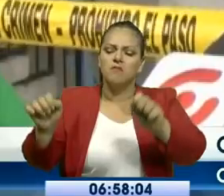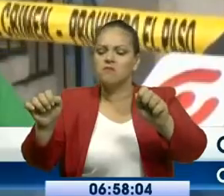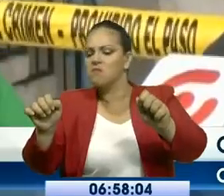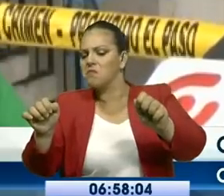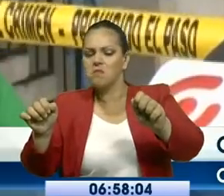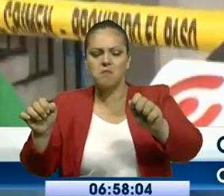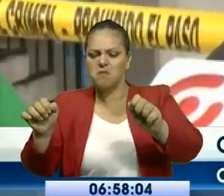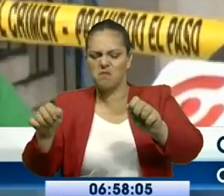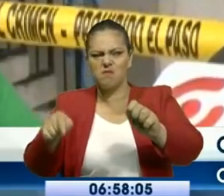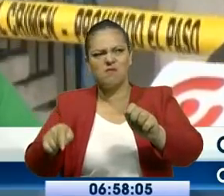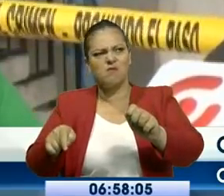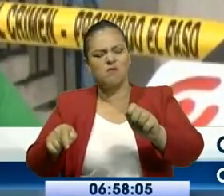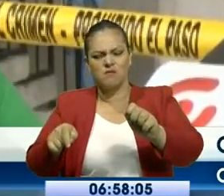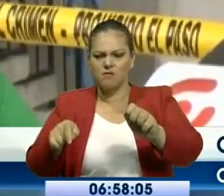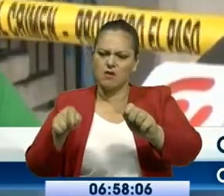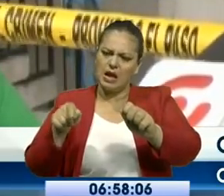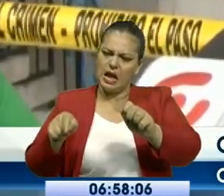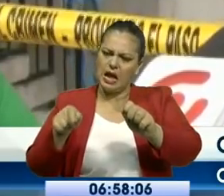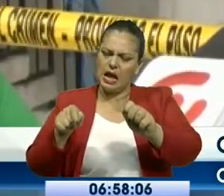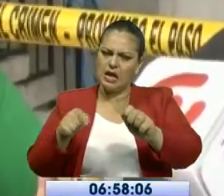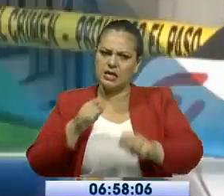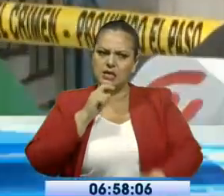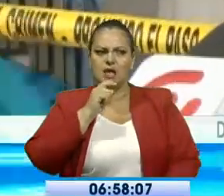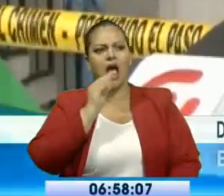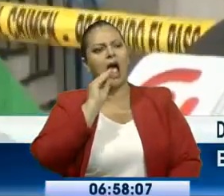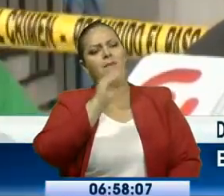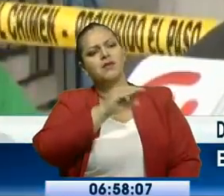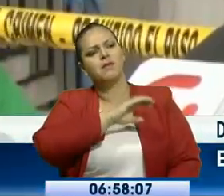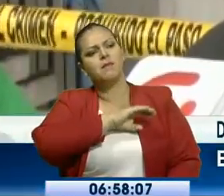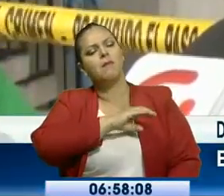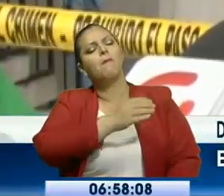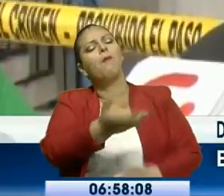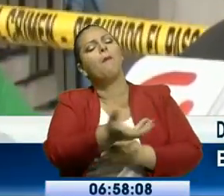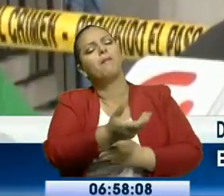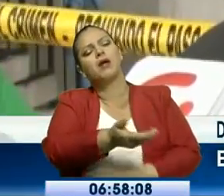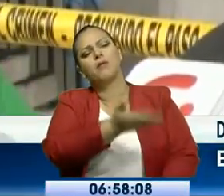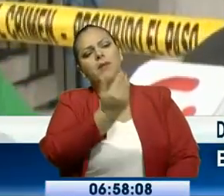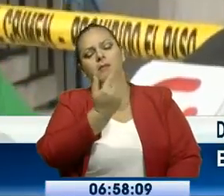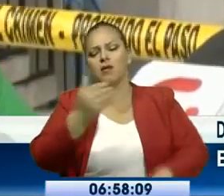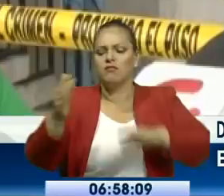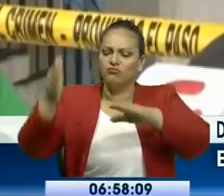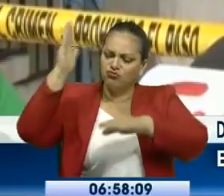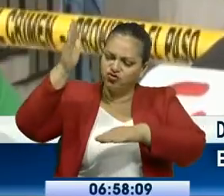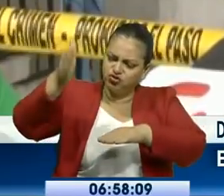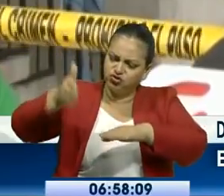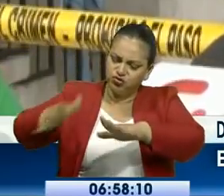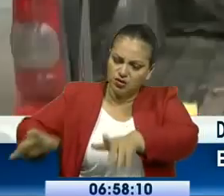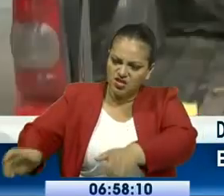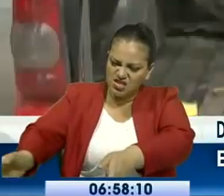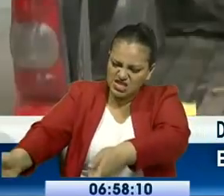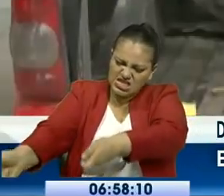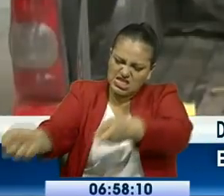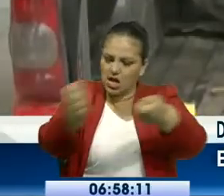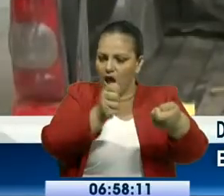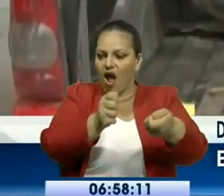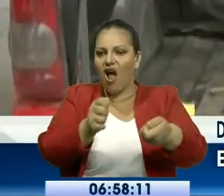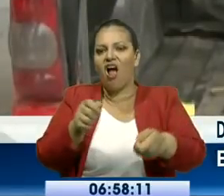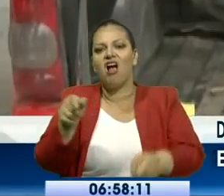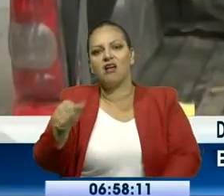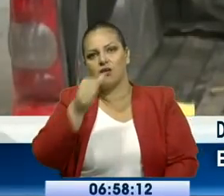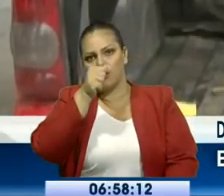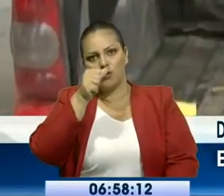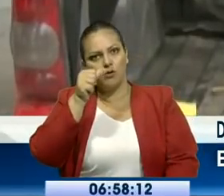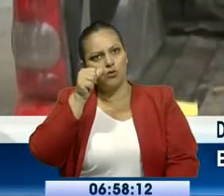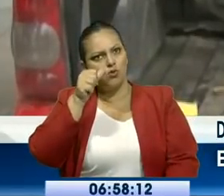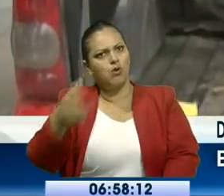que puede tener un kilo de cocaína fluctúa entre $1,500 y $2,000. Una persona fue